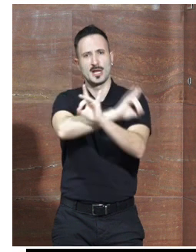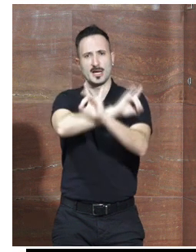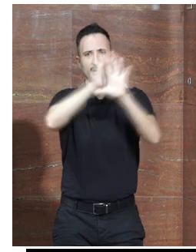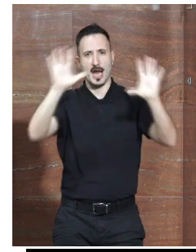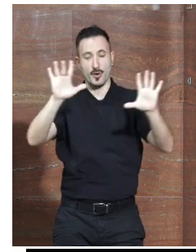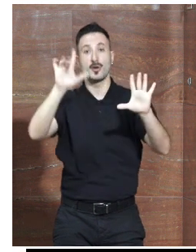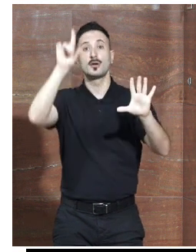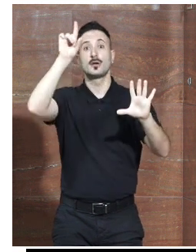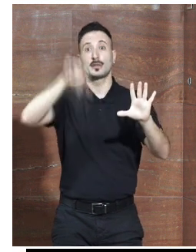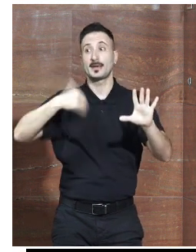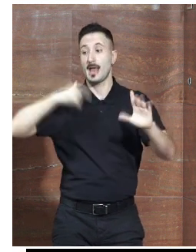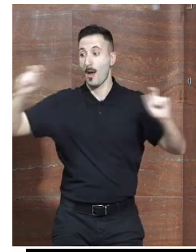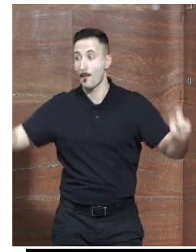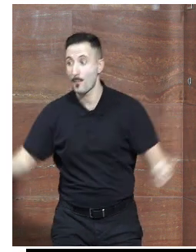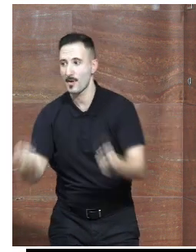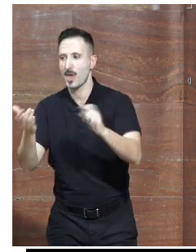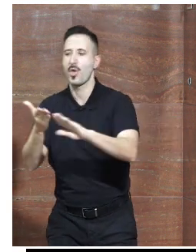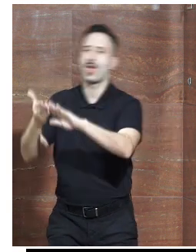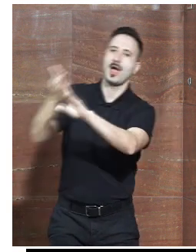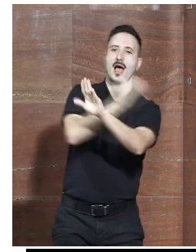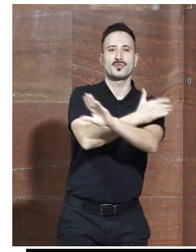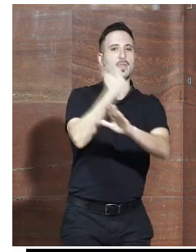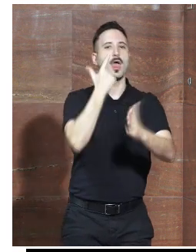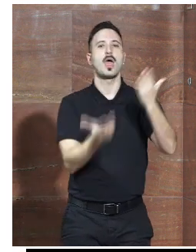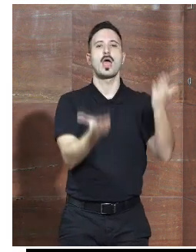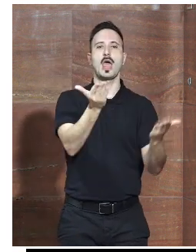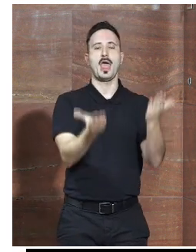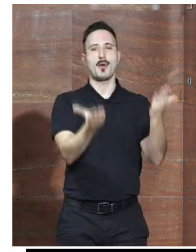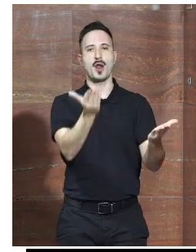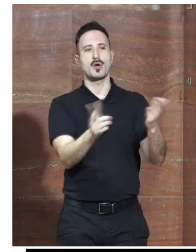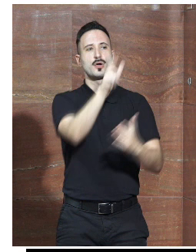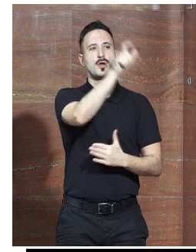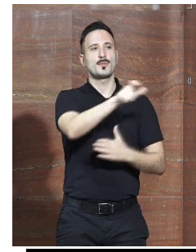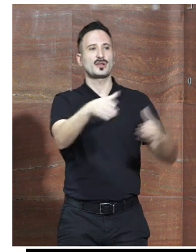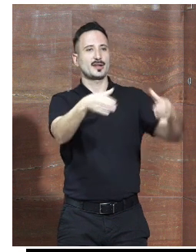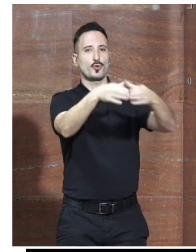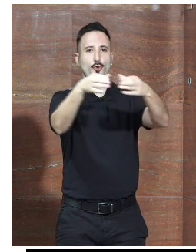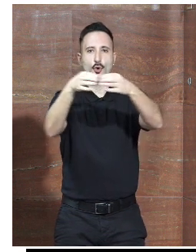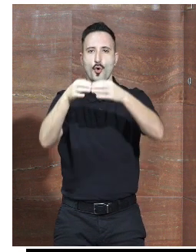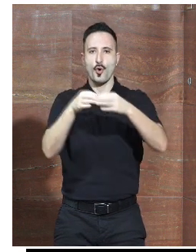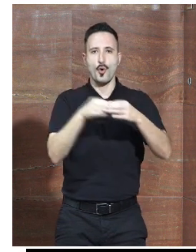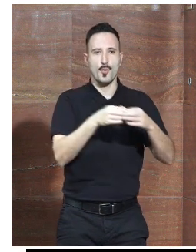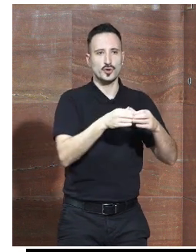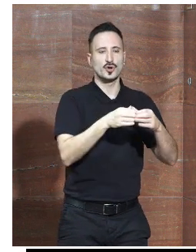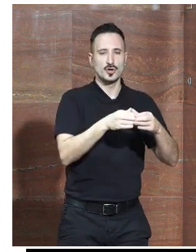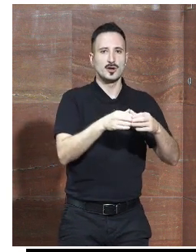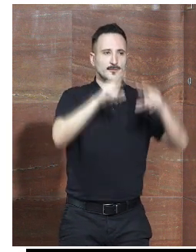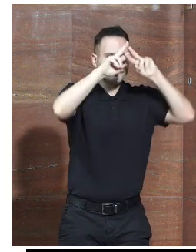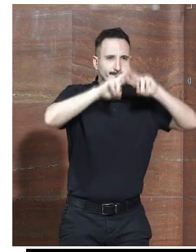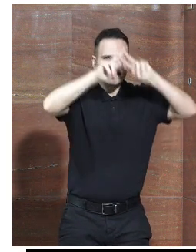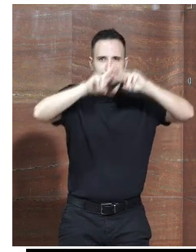ser, antes de salir publicados, puedan ser evaluados por distintos grupos de la población para